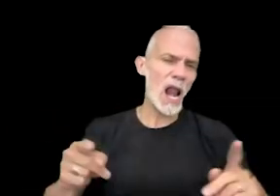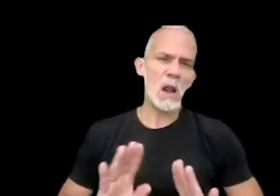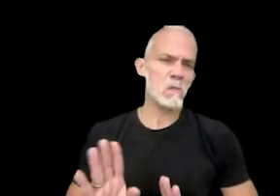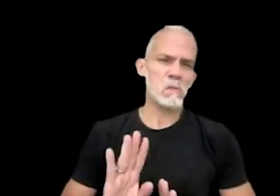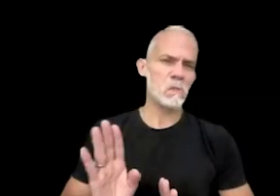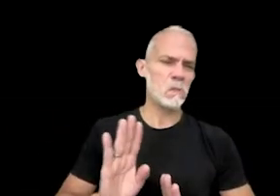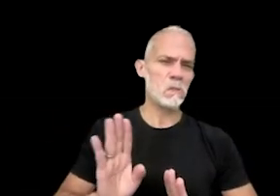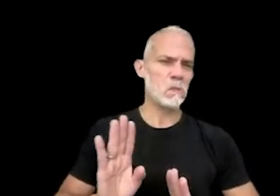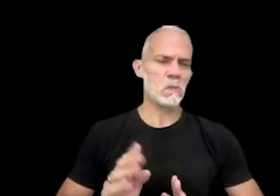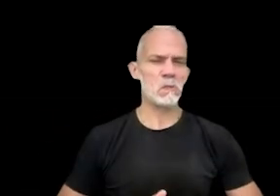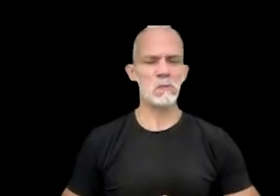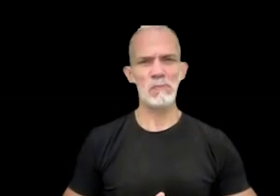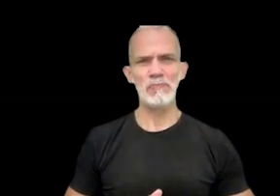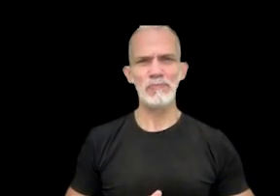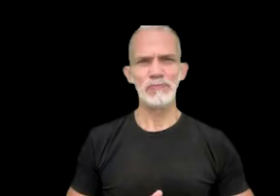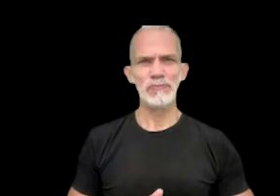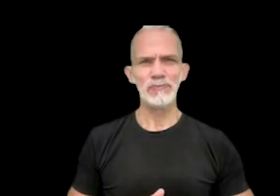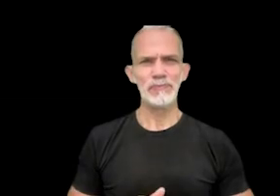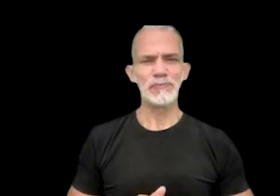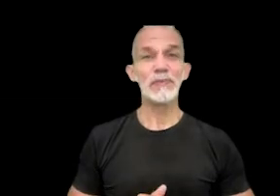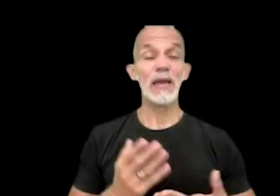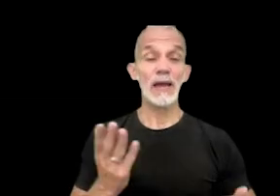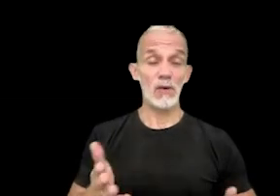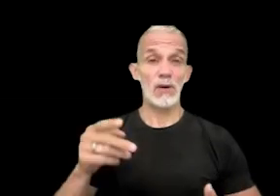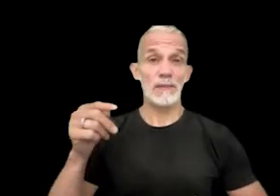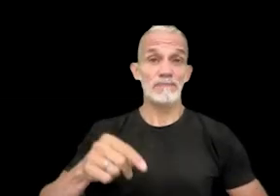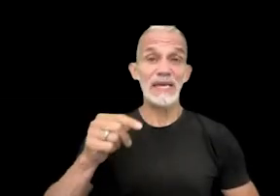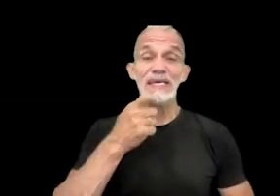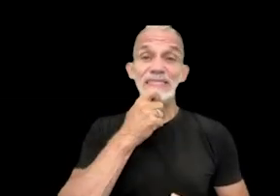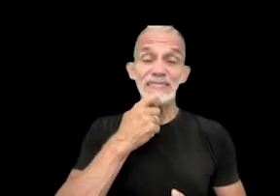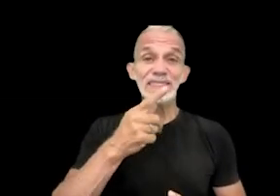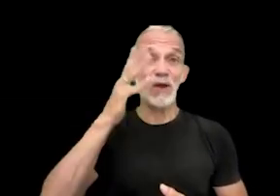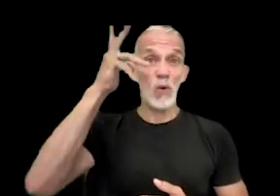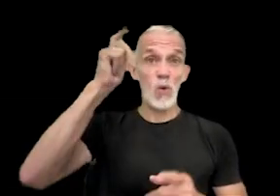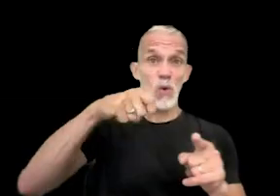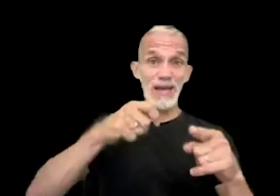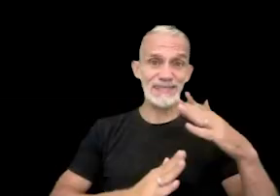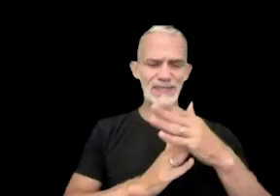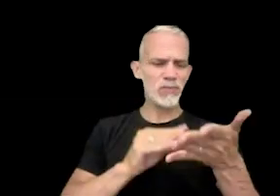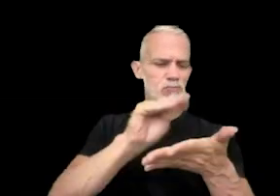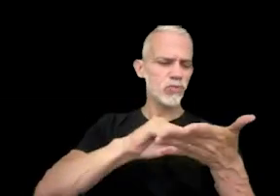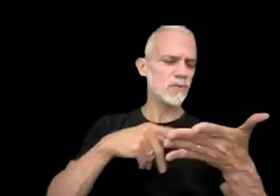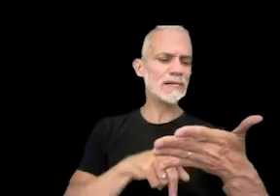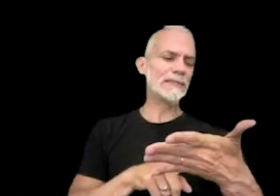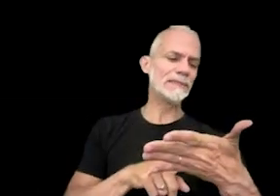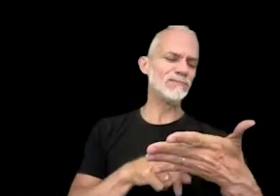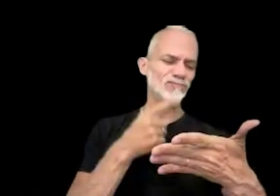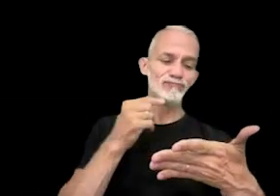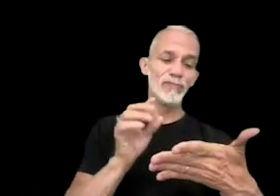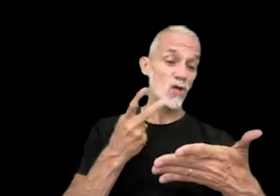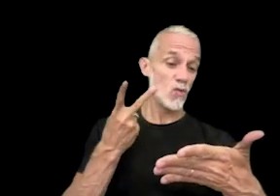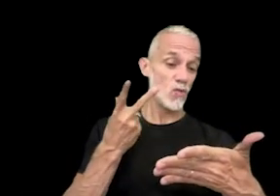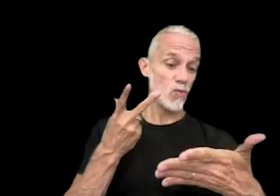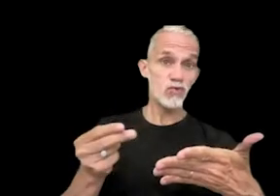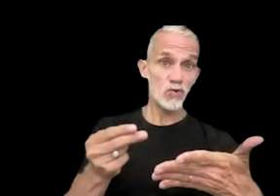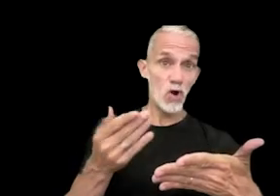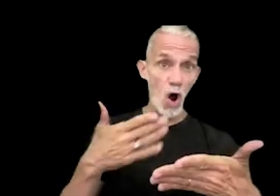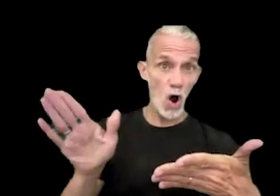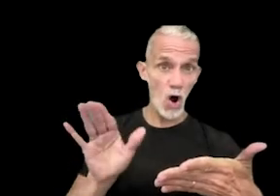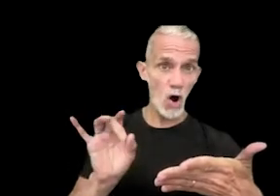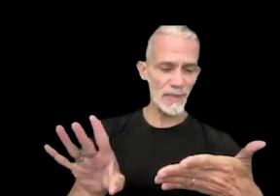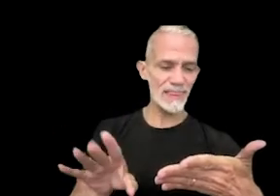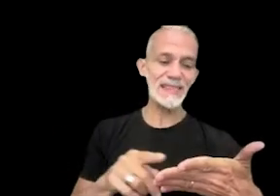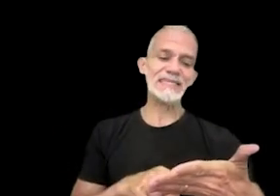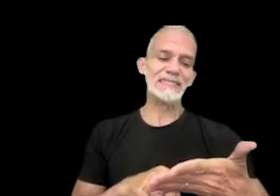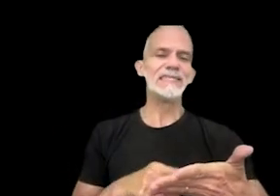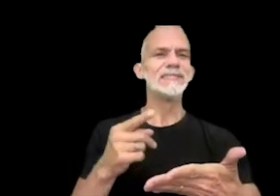un trámite mucho más amplio. Ahora, si el juez administrativo decide rechazar el pedido de exclusión de